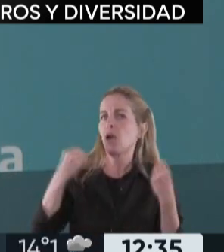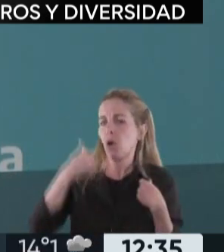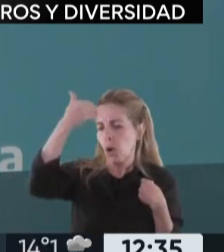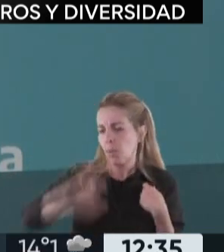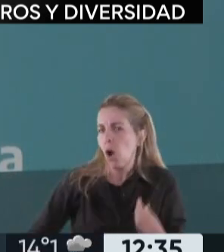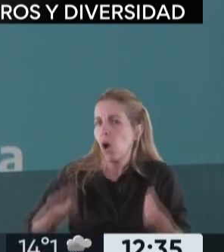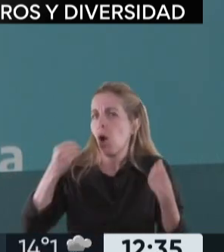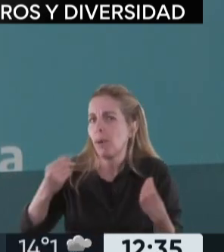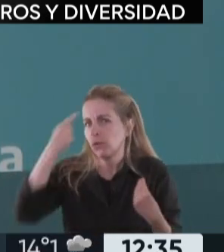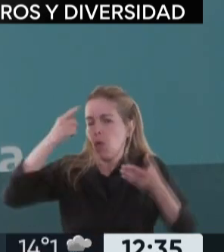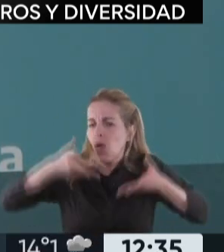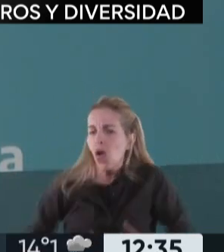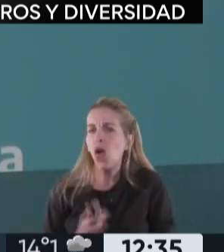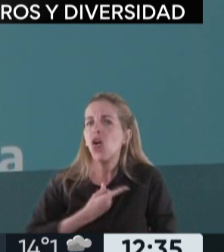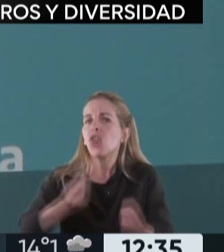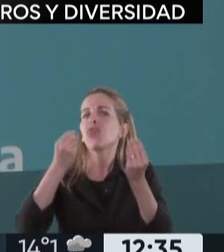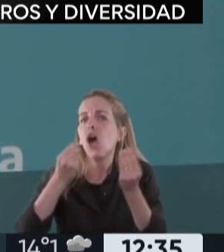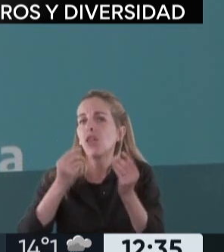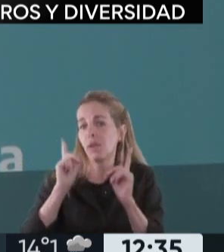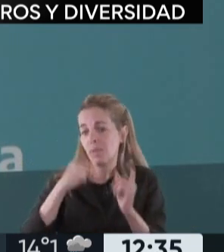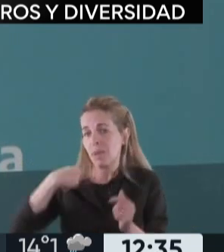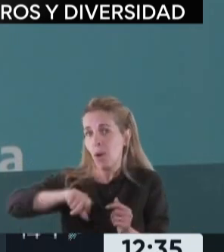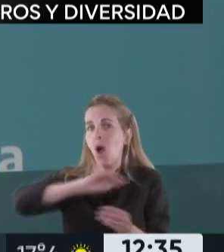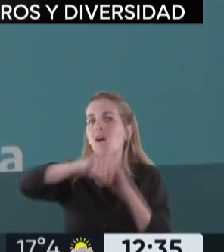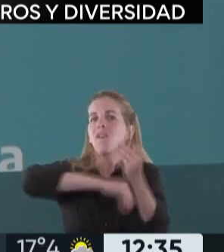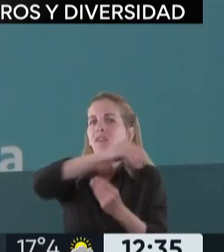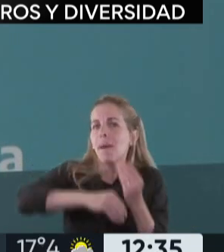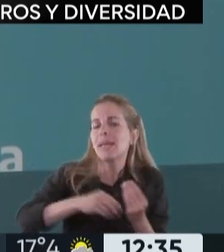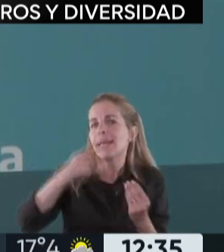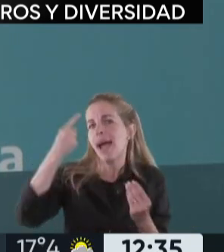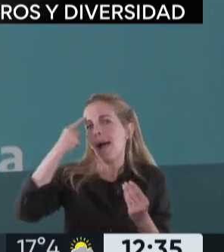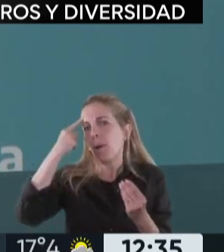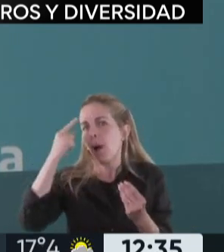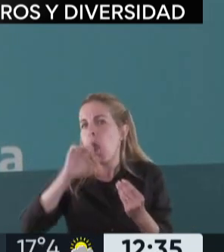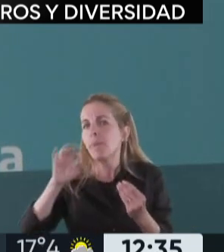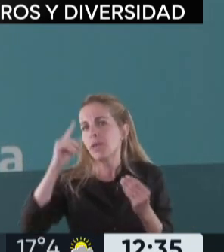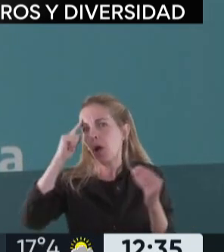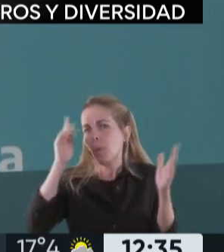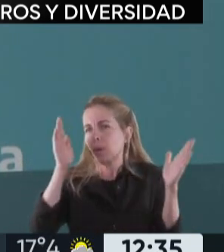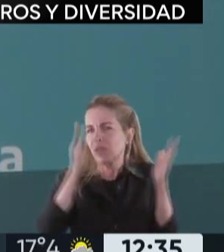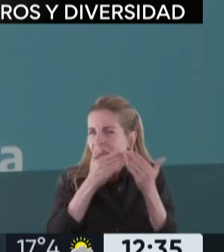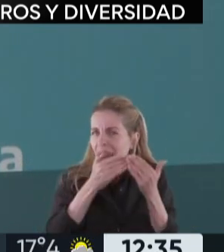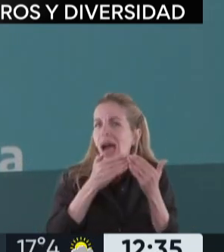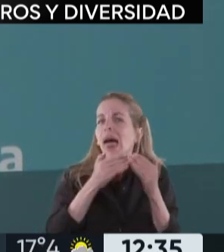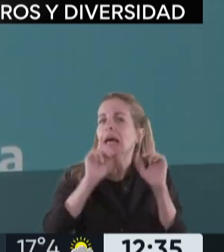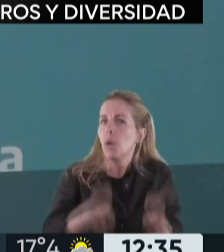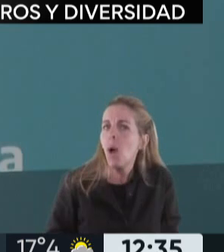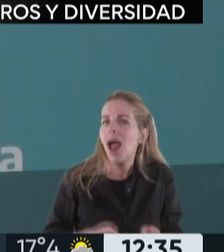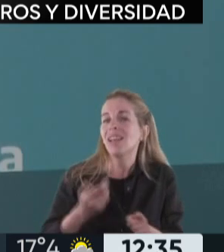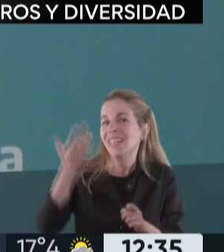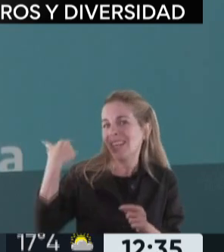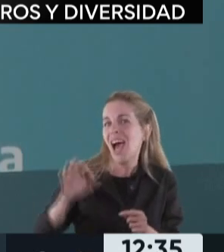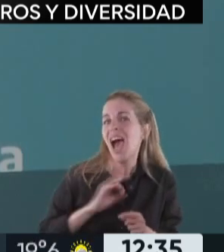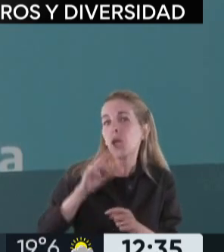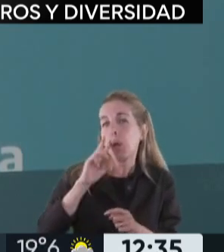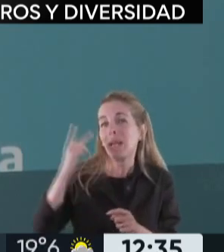y con muchísimo orgullo que también, viniendo de una familia conservadora y viniendo de una provincia muy conservadora, desde el 2018 en